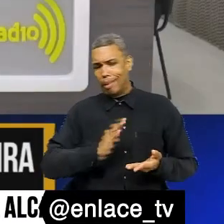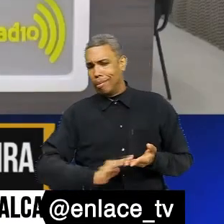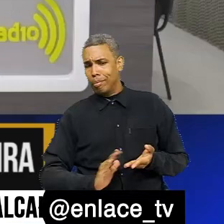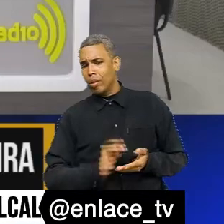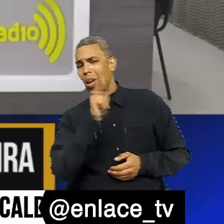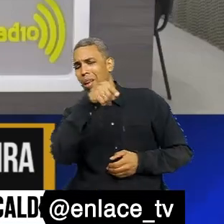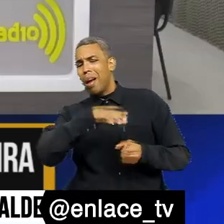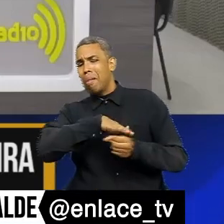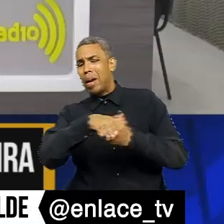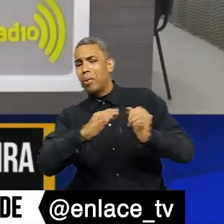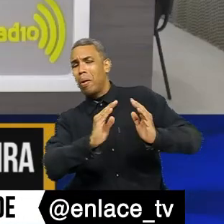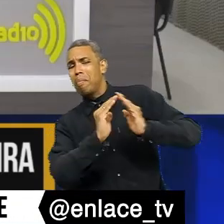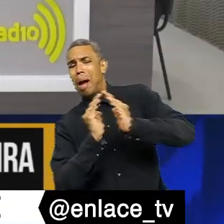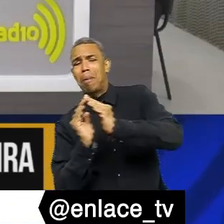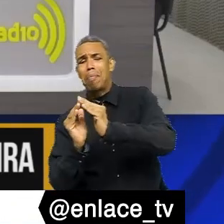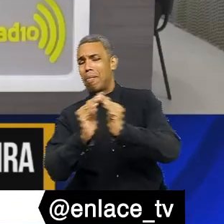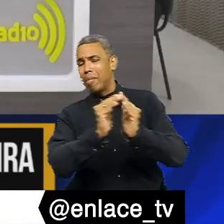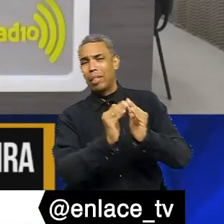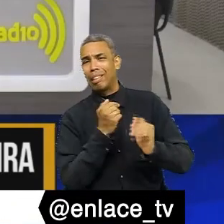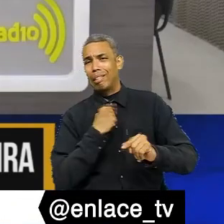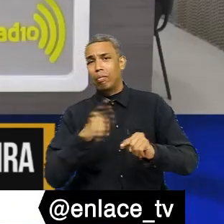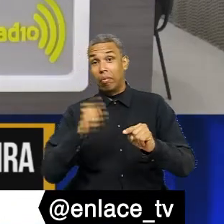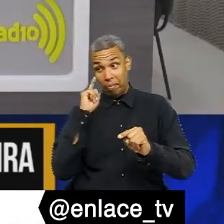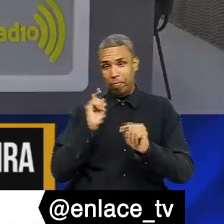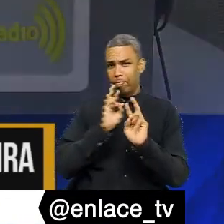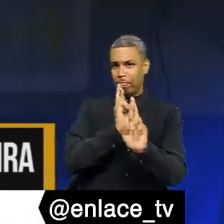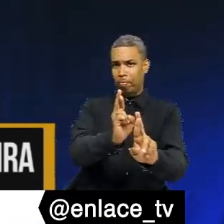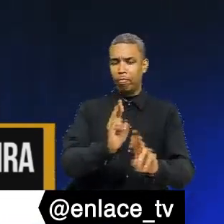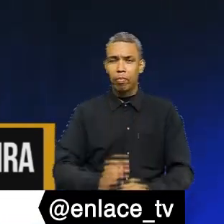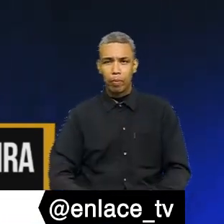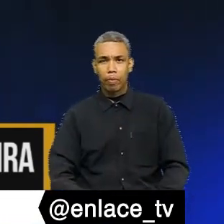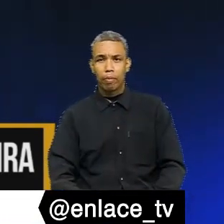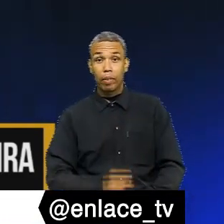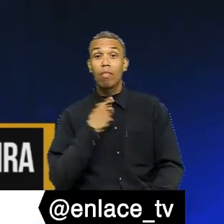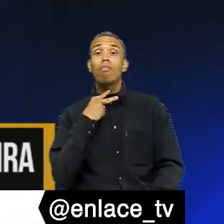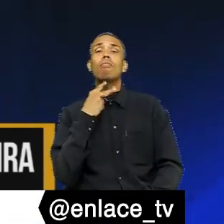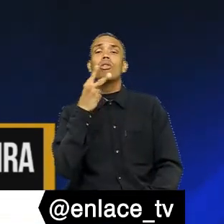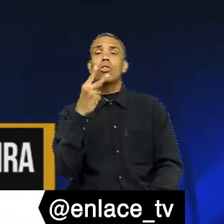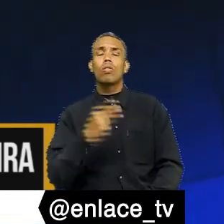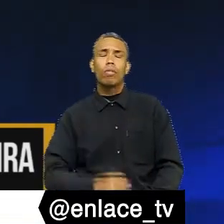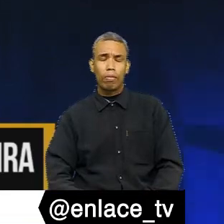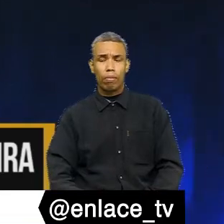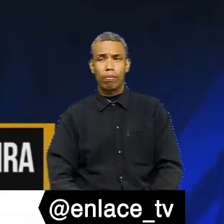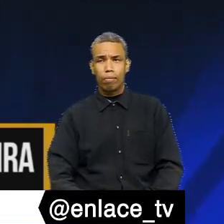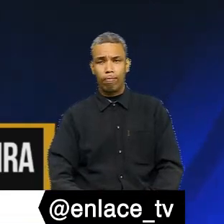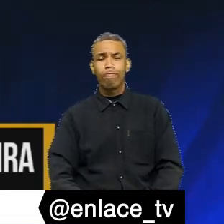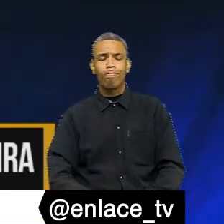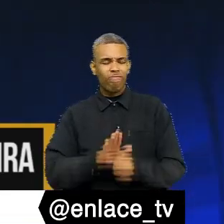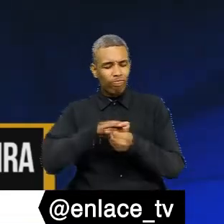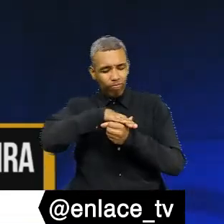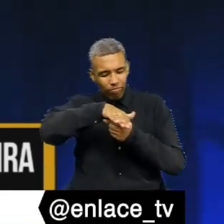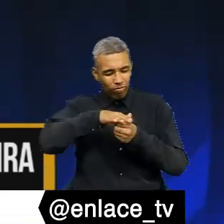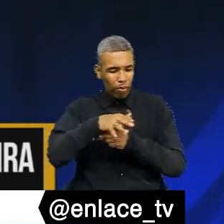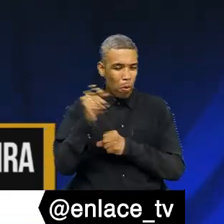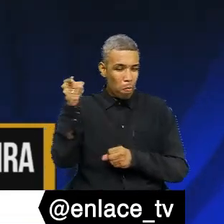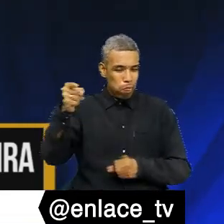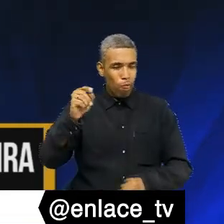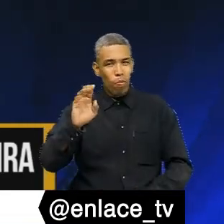de alto riesgo. Allí está pasando algo y pues la verdad hay que decirlo, nosotros allí, la comunidad,